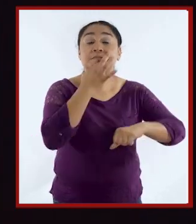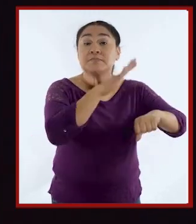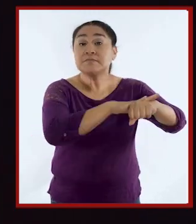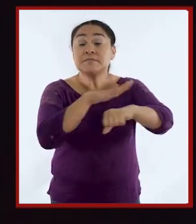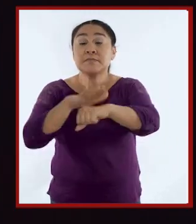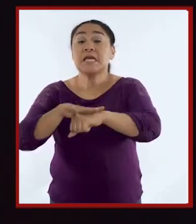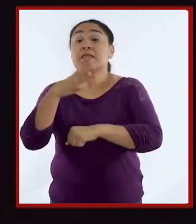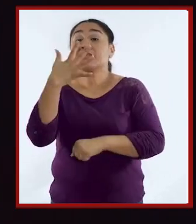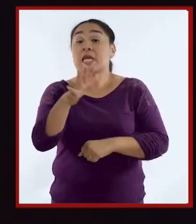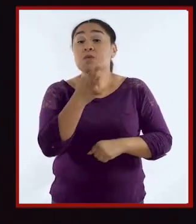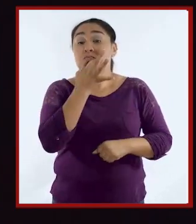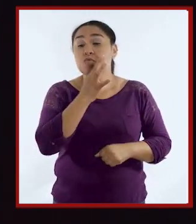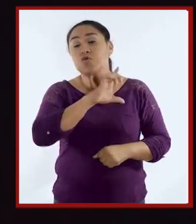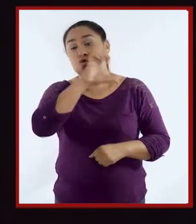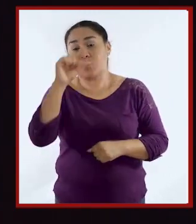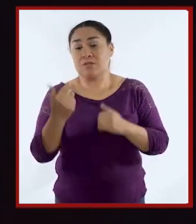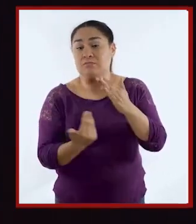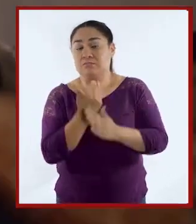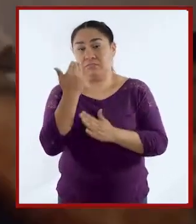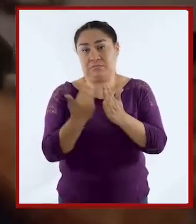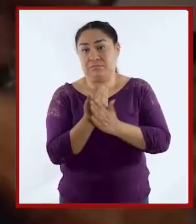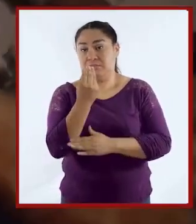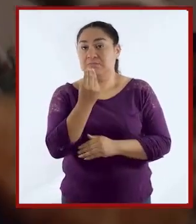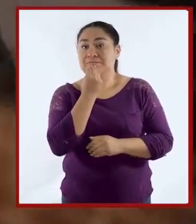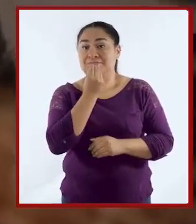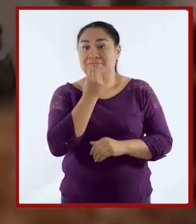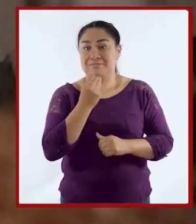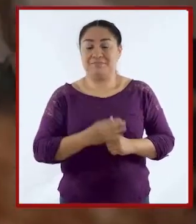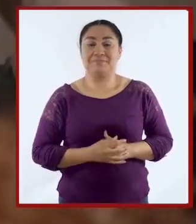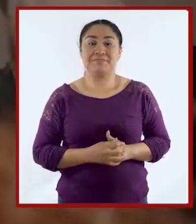10 minutos. Y al desayunar, por favor.